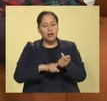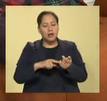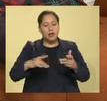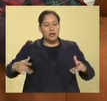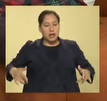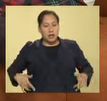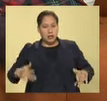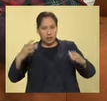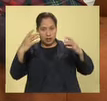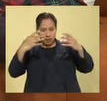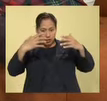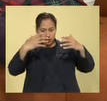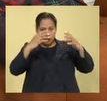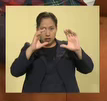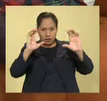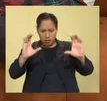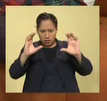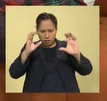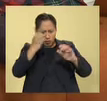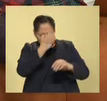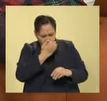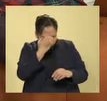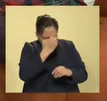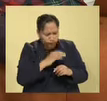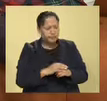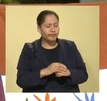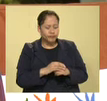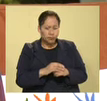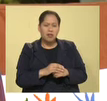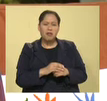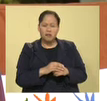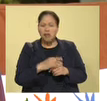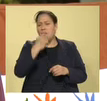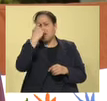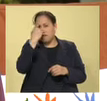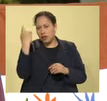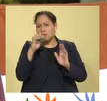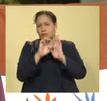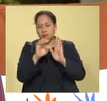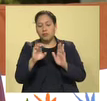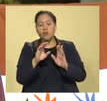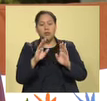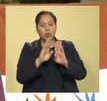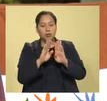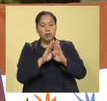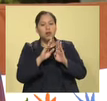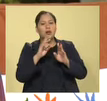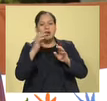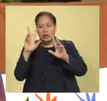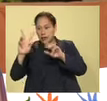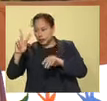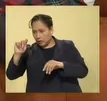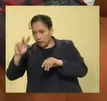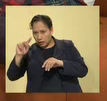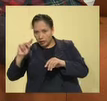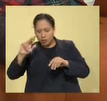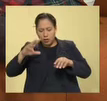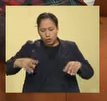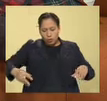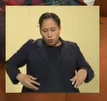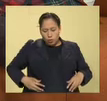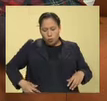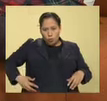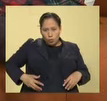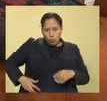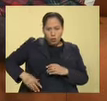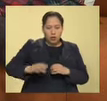decir que es relativamente sencillo. Se puede complementar con algún ultrasonido renal para ver si no hay